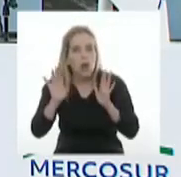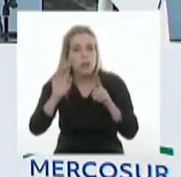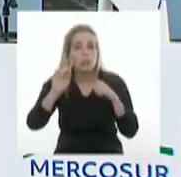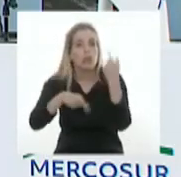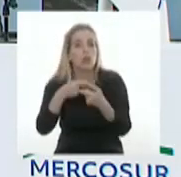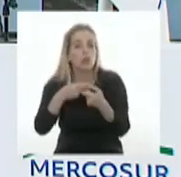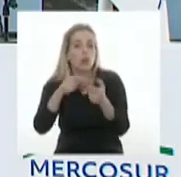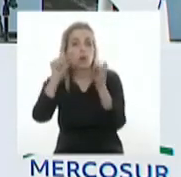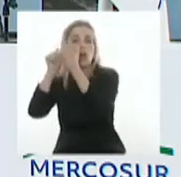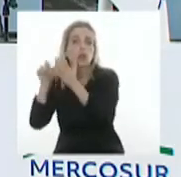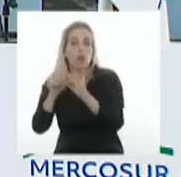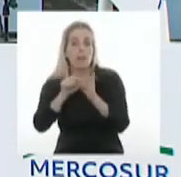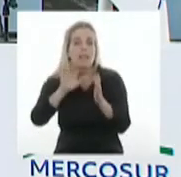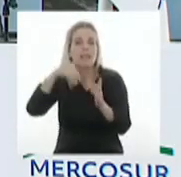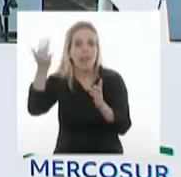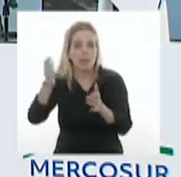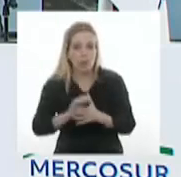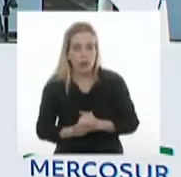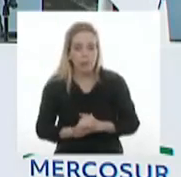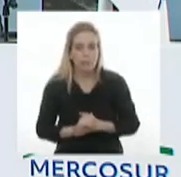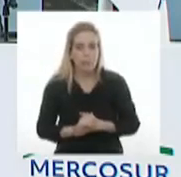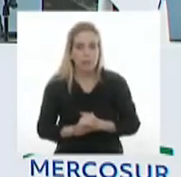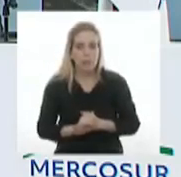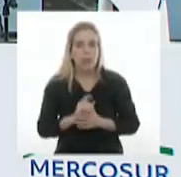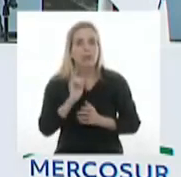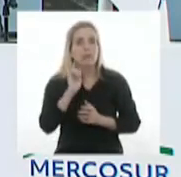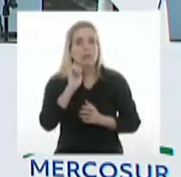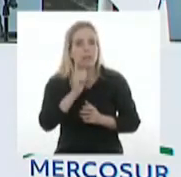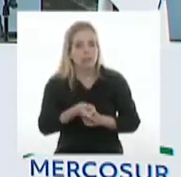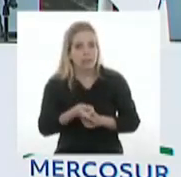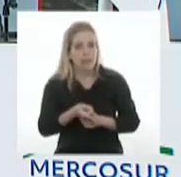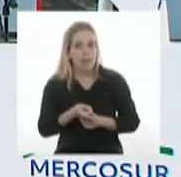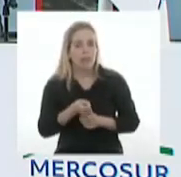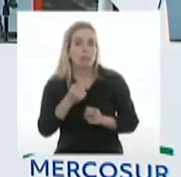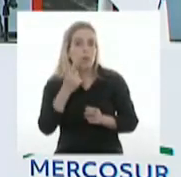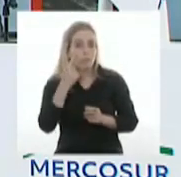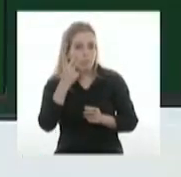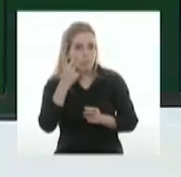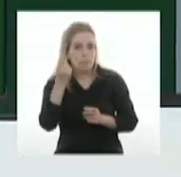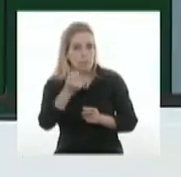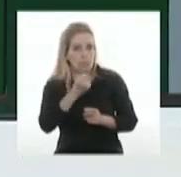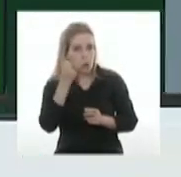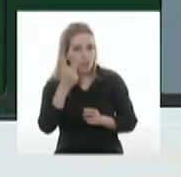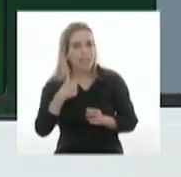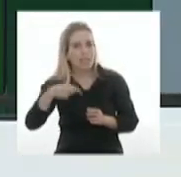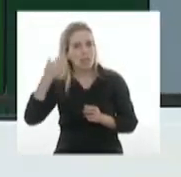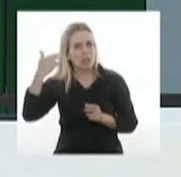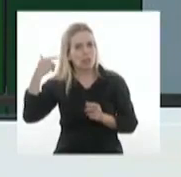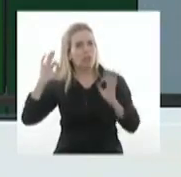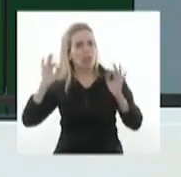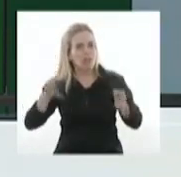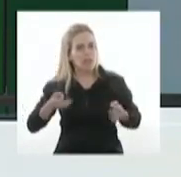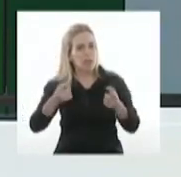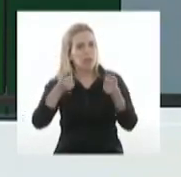Esos mercados compran lo que nosotros vendemos, y a esos mercados nuestros rivales exportadores entran en condiciones preferenciales que nosotros no tenemos. Eso es